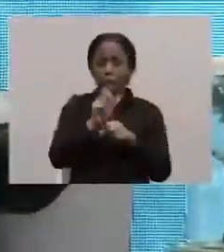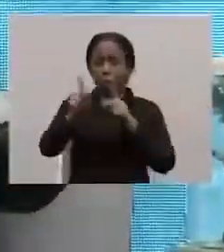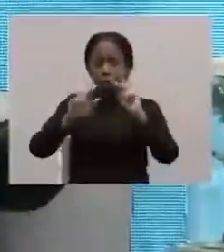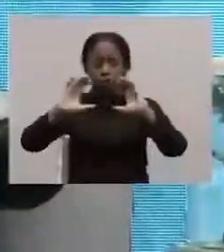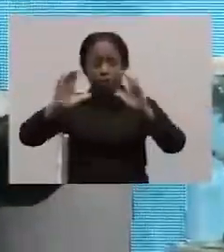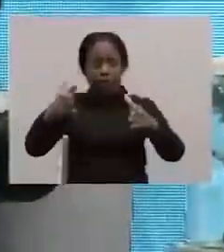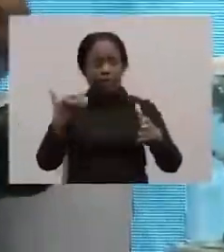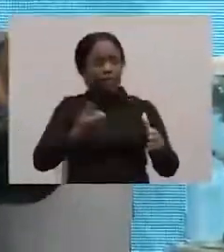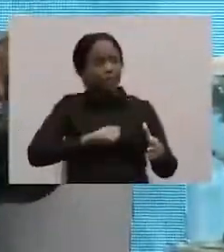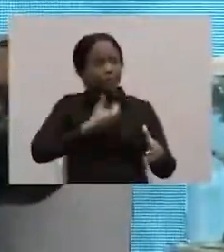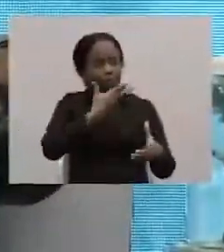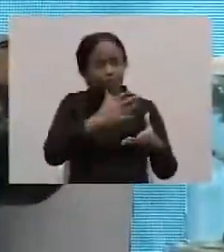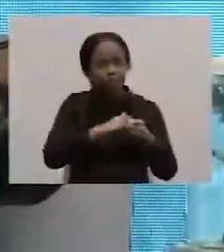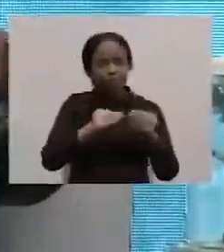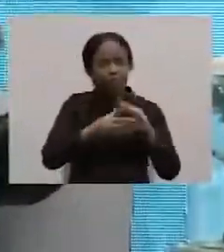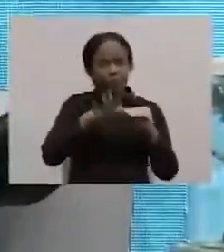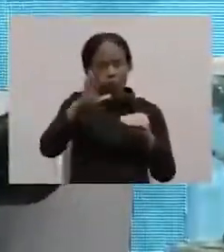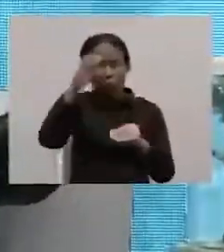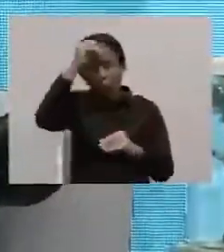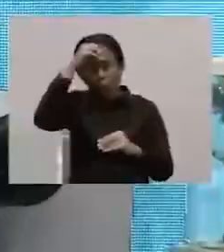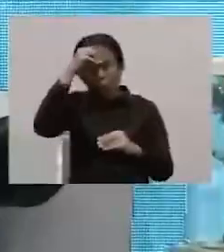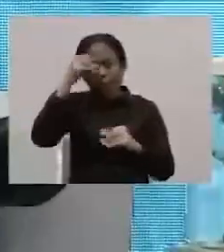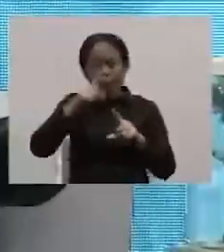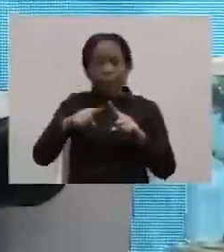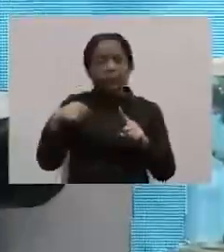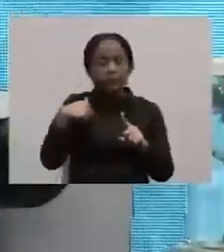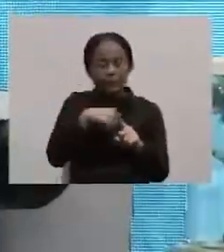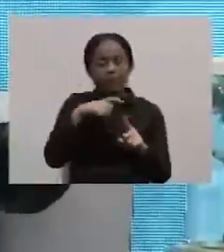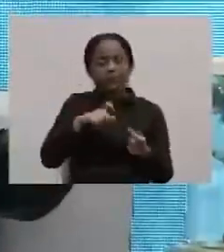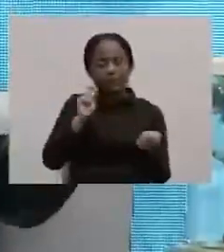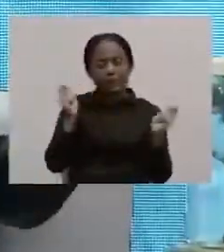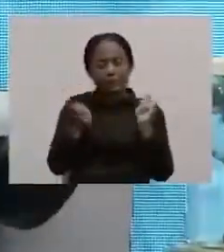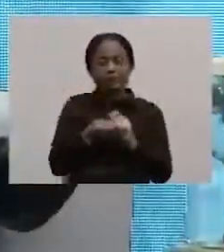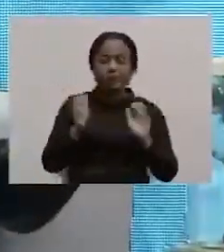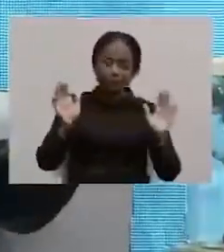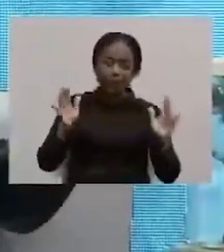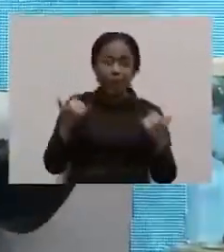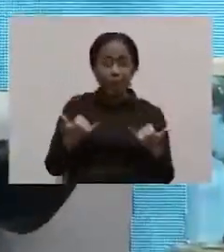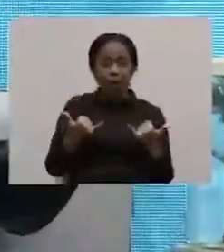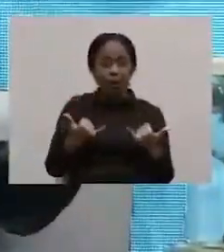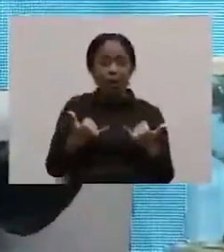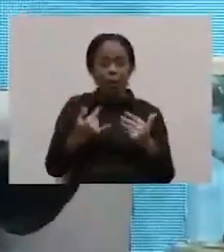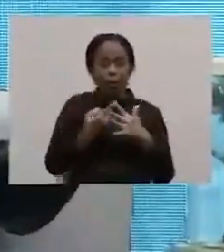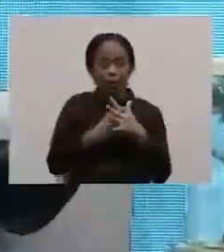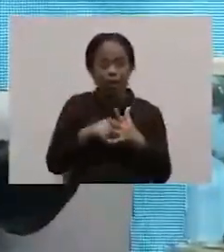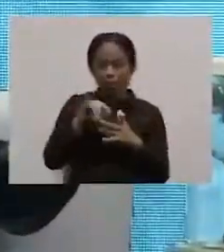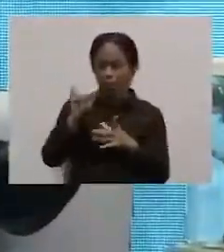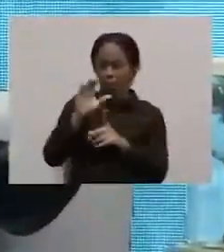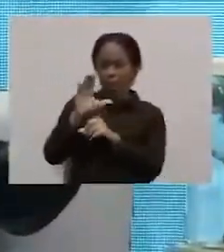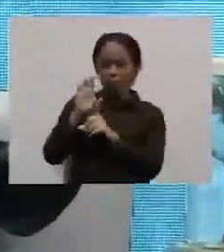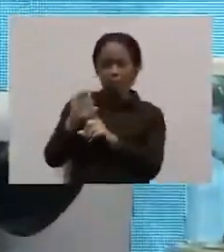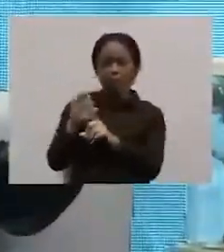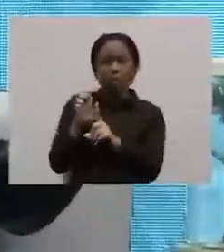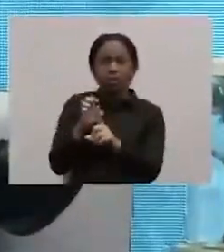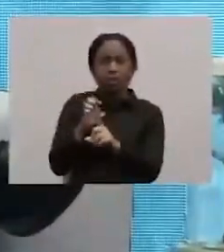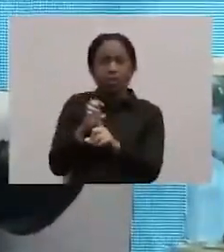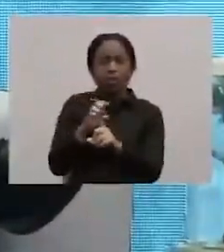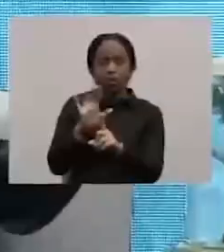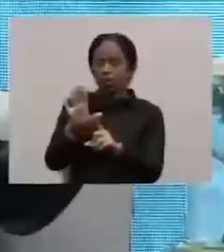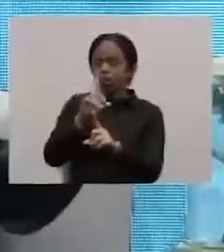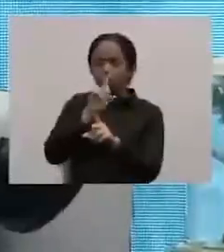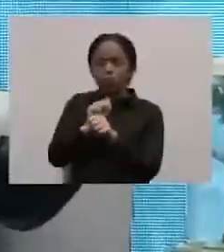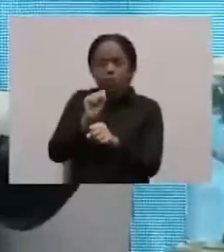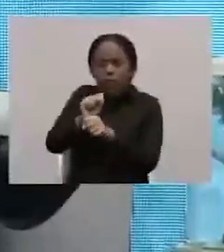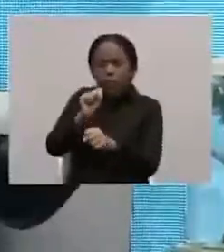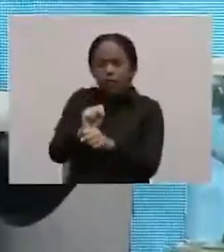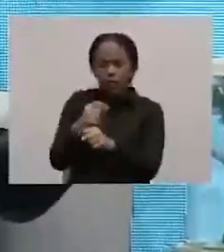es una de las críticas que nosotros tenemos que hacer. Pero bueno, yo creo que ahora con esta iniciativa de la Junta Central Electoral, ¿cuál es el rol que